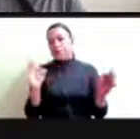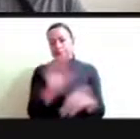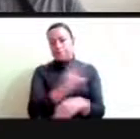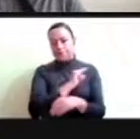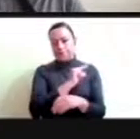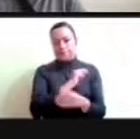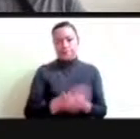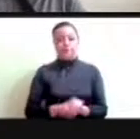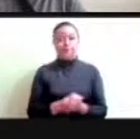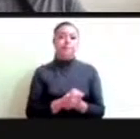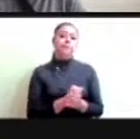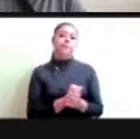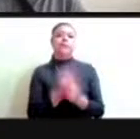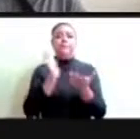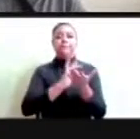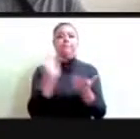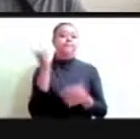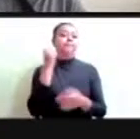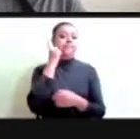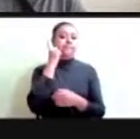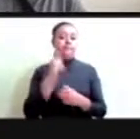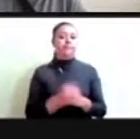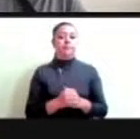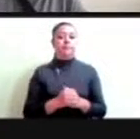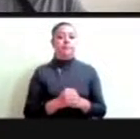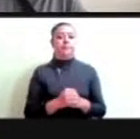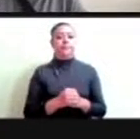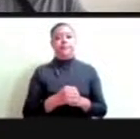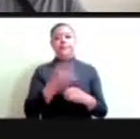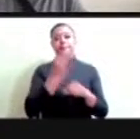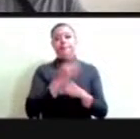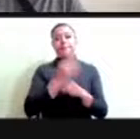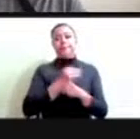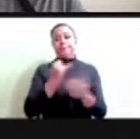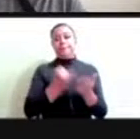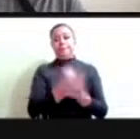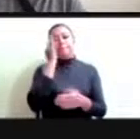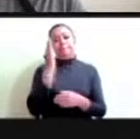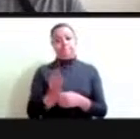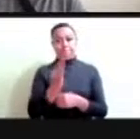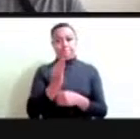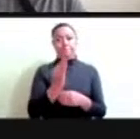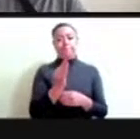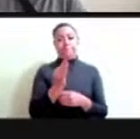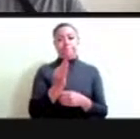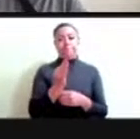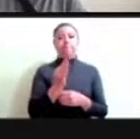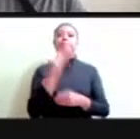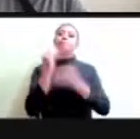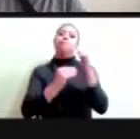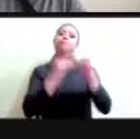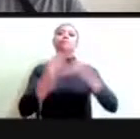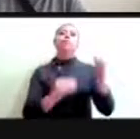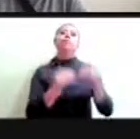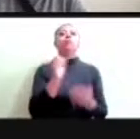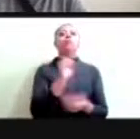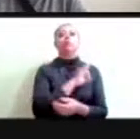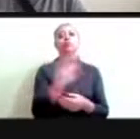Gracias, diputado. Esta discusión del dictamen se abre el registro de oradores, oradores en